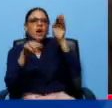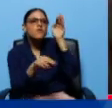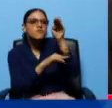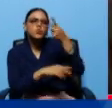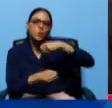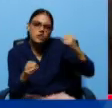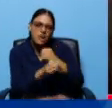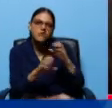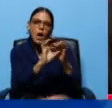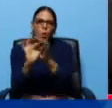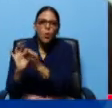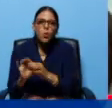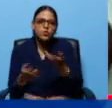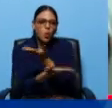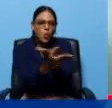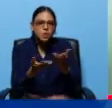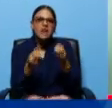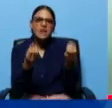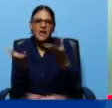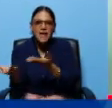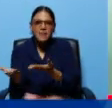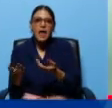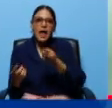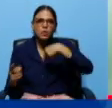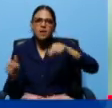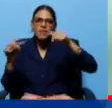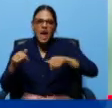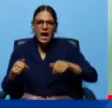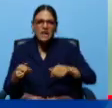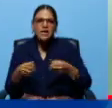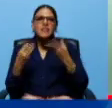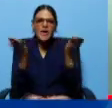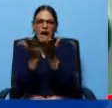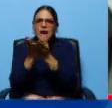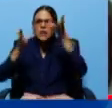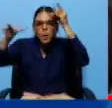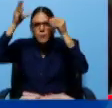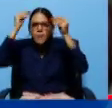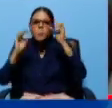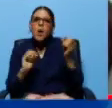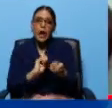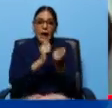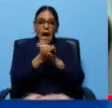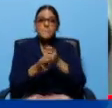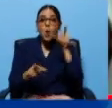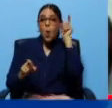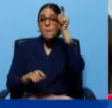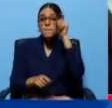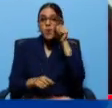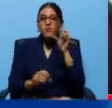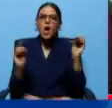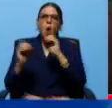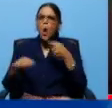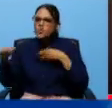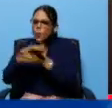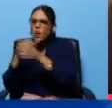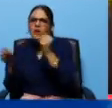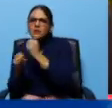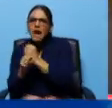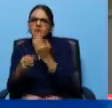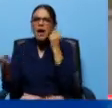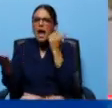hacia adelante, son ustedes los que van a estar aquí o dando una clase o con una profesión